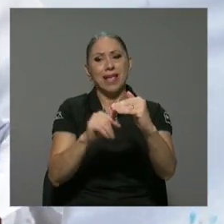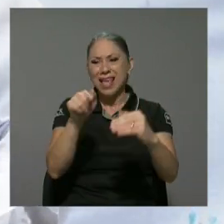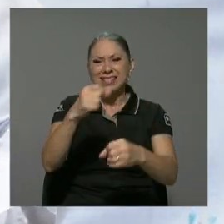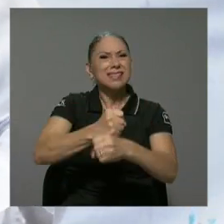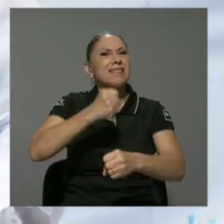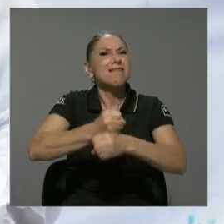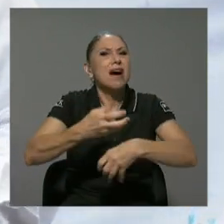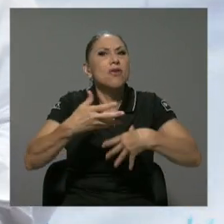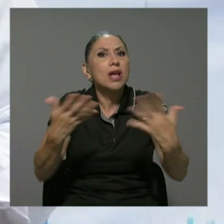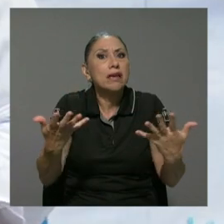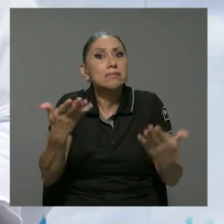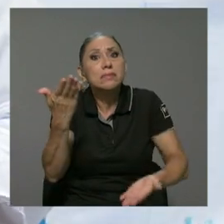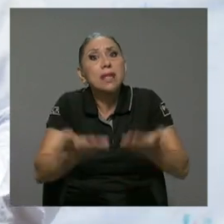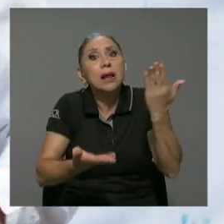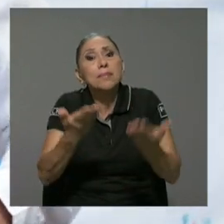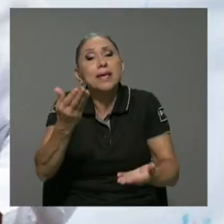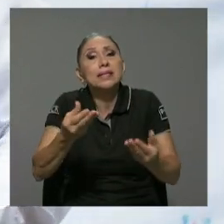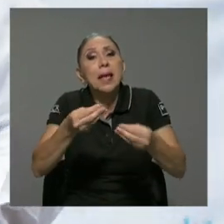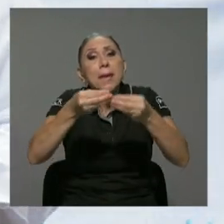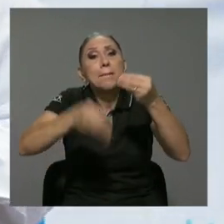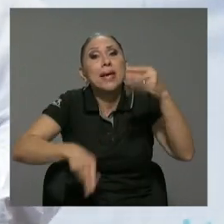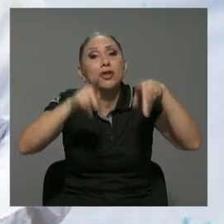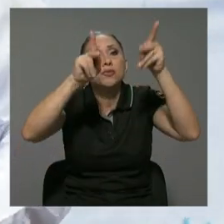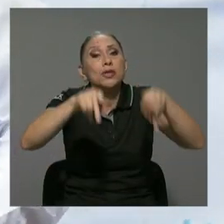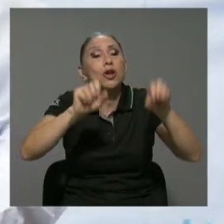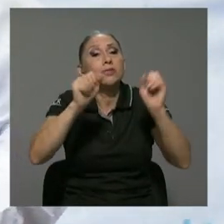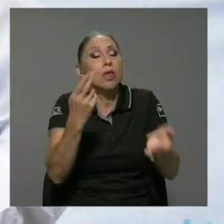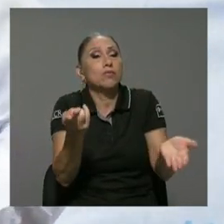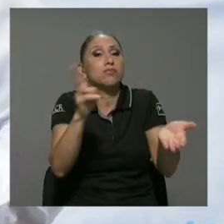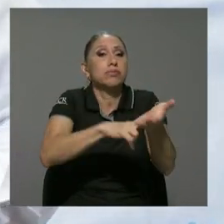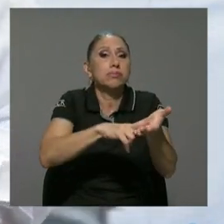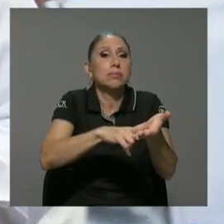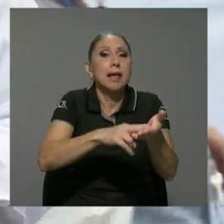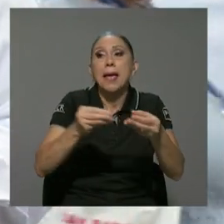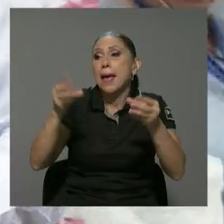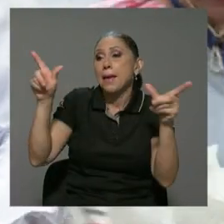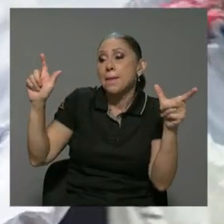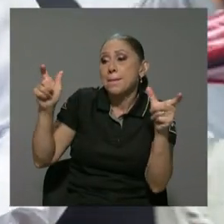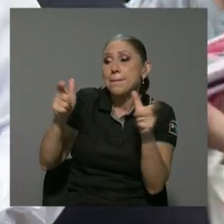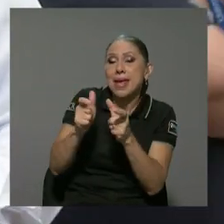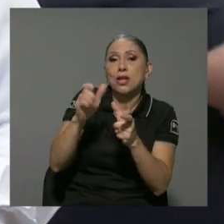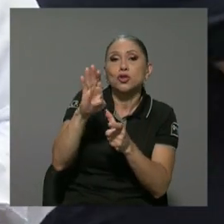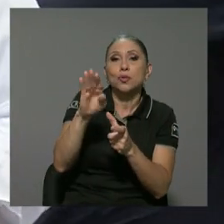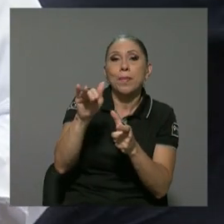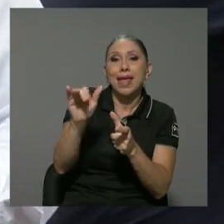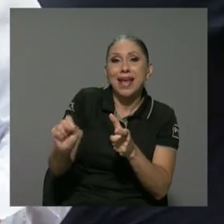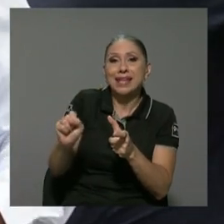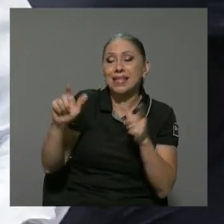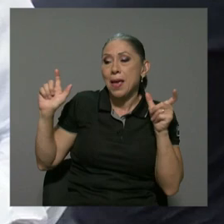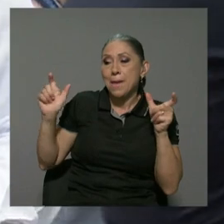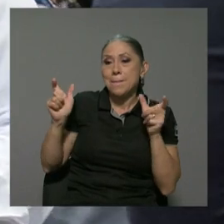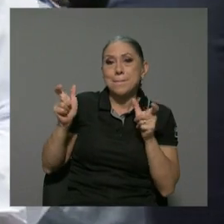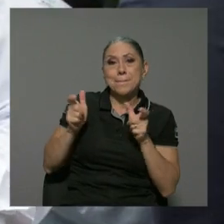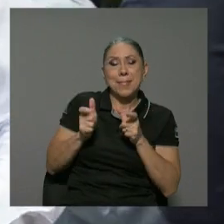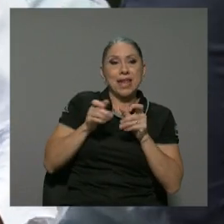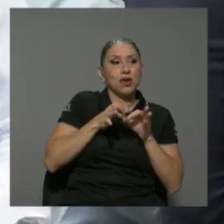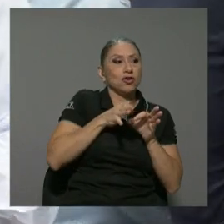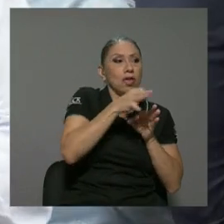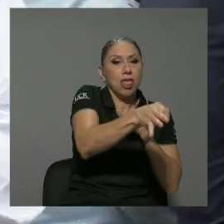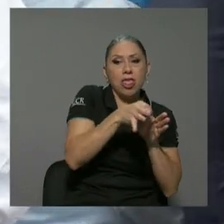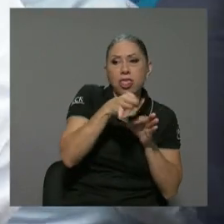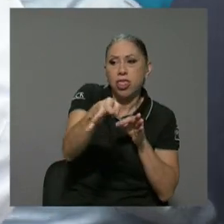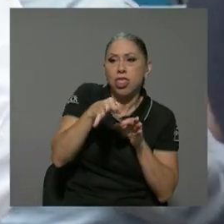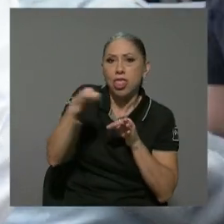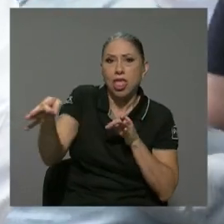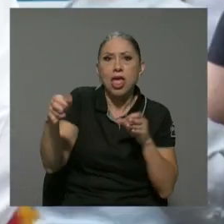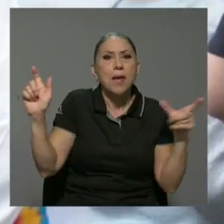cupos estudiantiles, en becas, en regionalización, en desarrollo, en investigación, es decir, en toda la